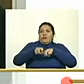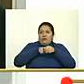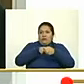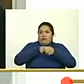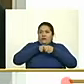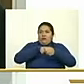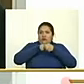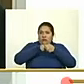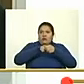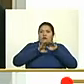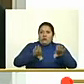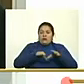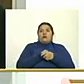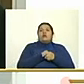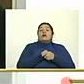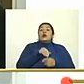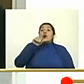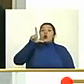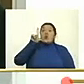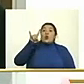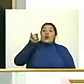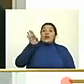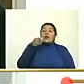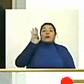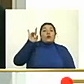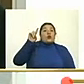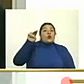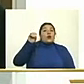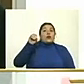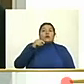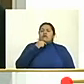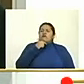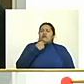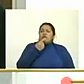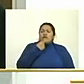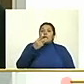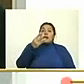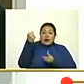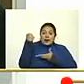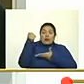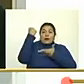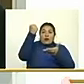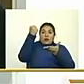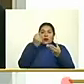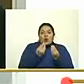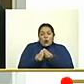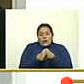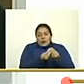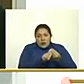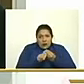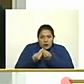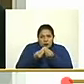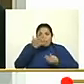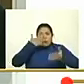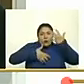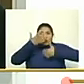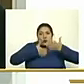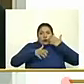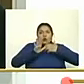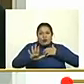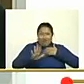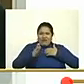Lo que dice Luis Bueno es que la plata debe ser destinada a un comité evaluador de las